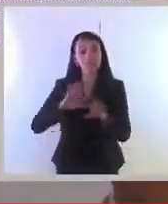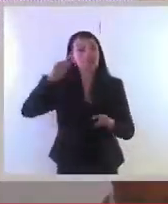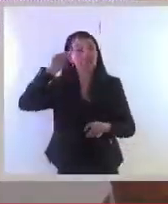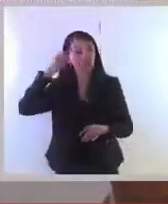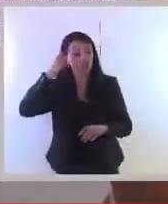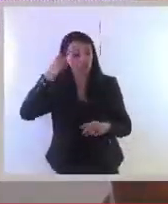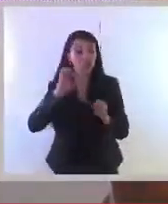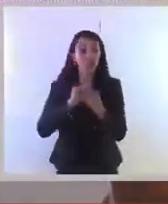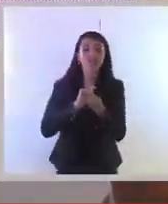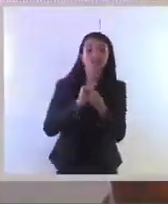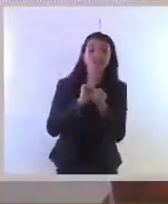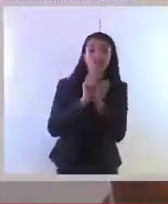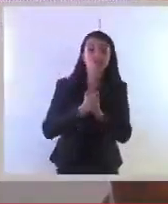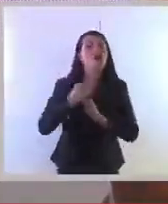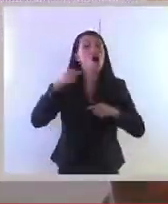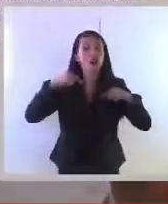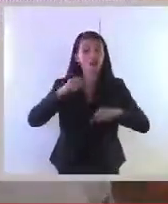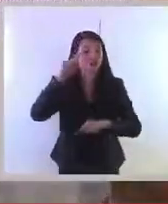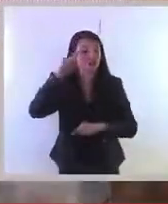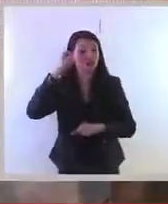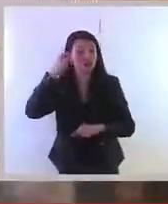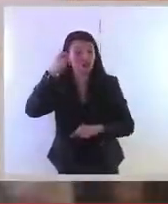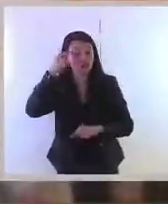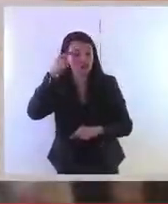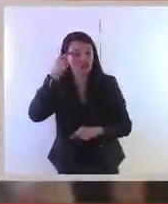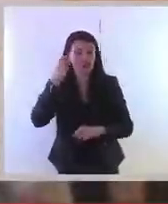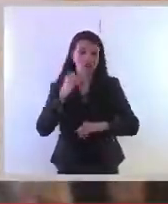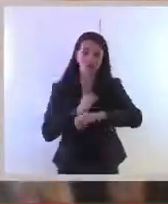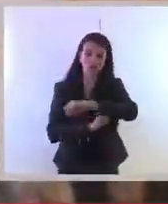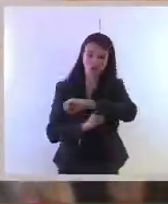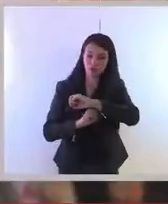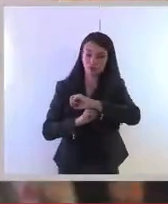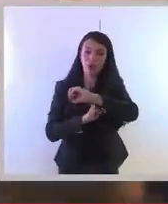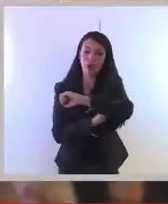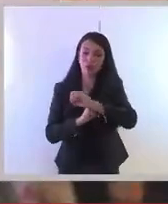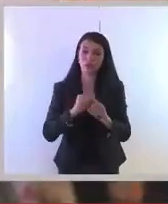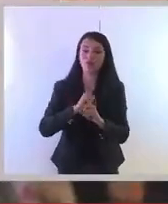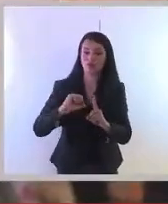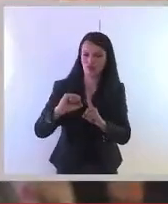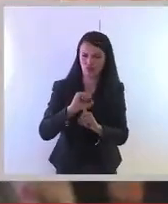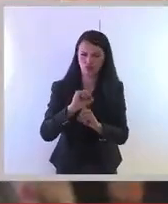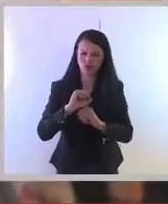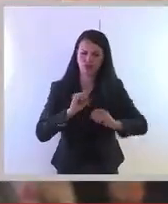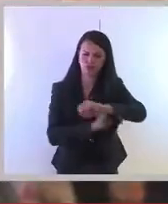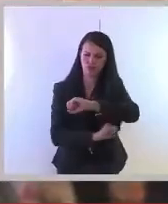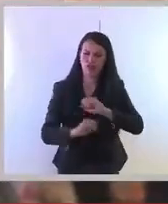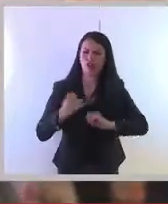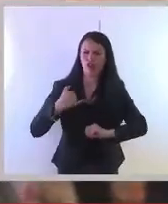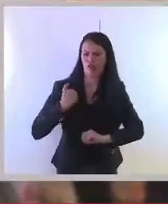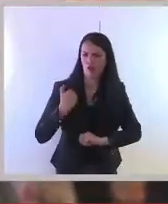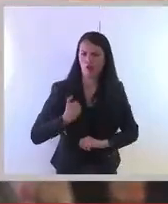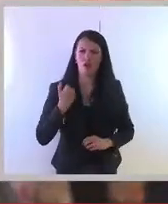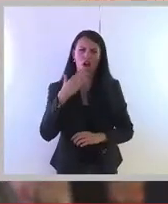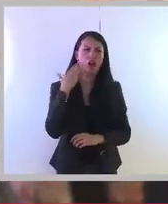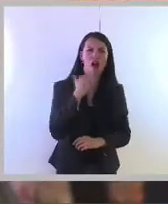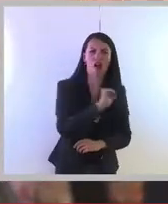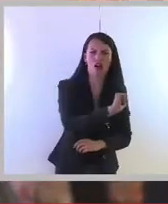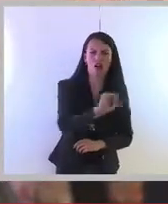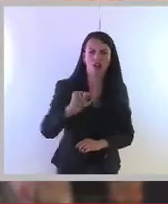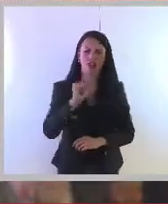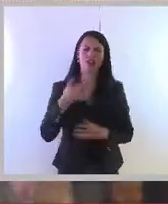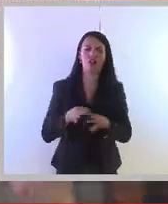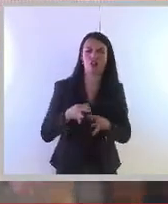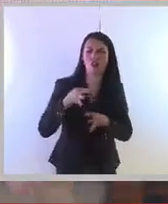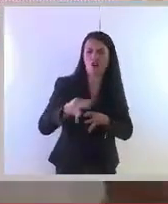es un gobierno que se debe a las bases sociales, a las bases populares, a las juventudes, a las mujeres, a los